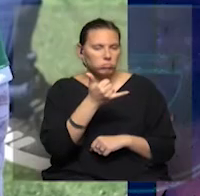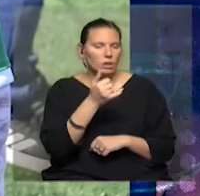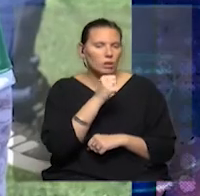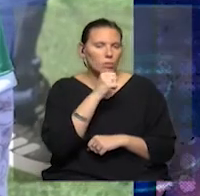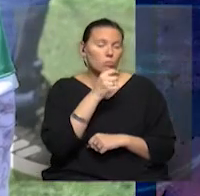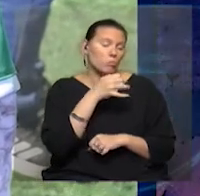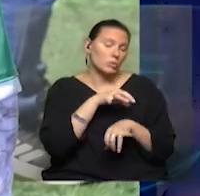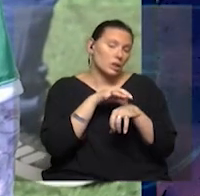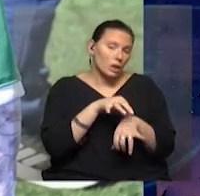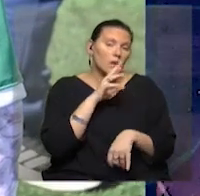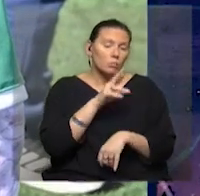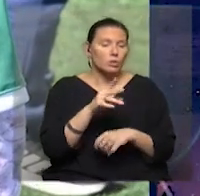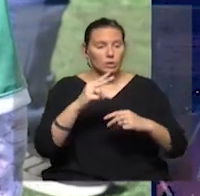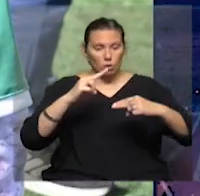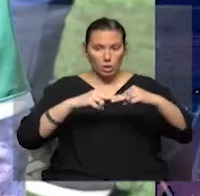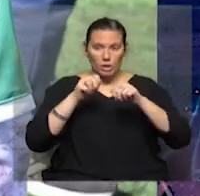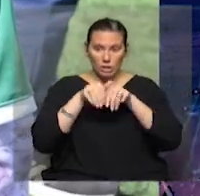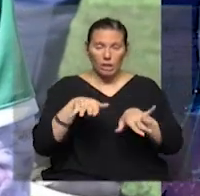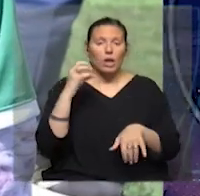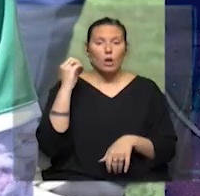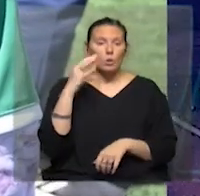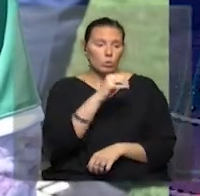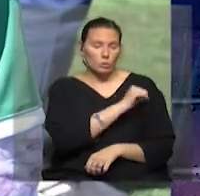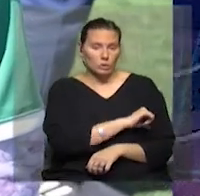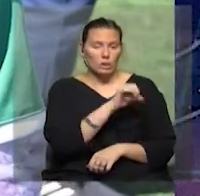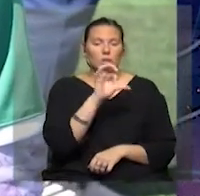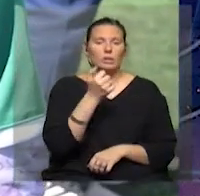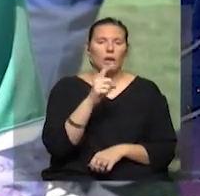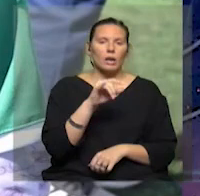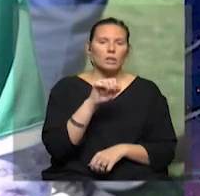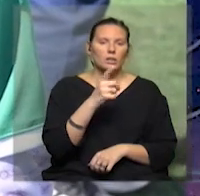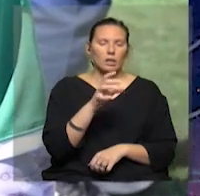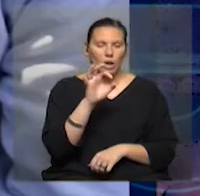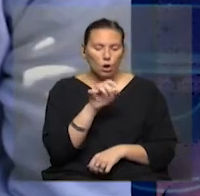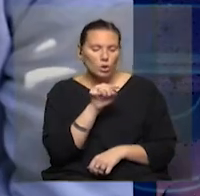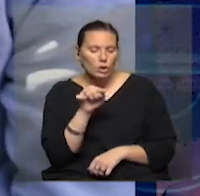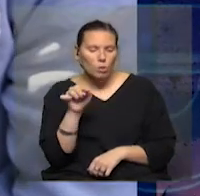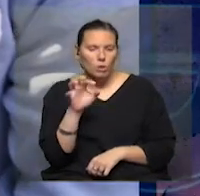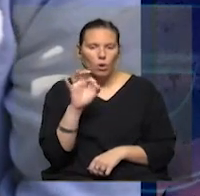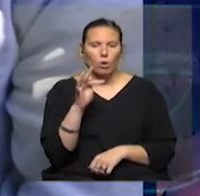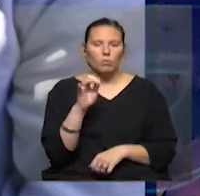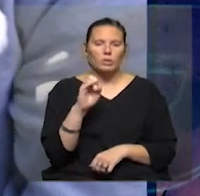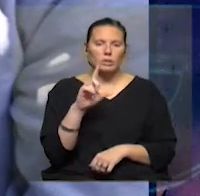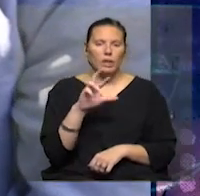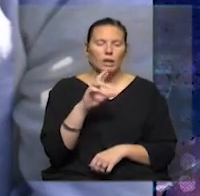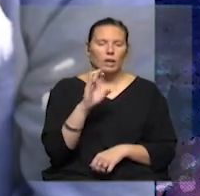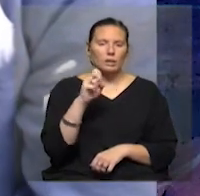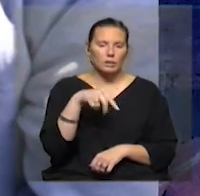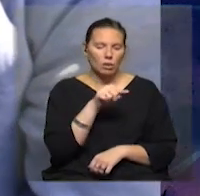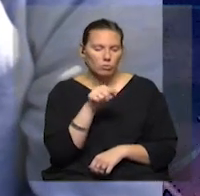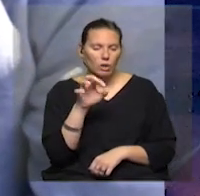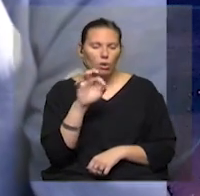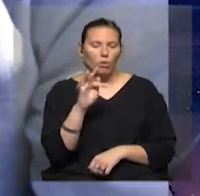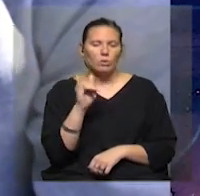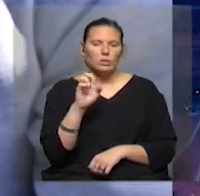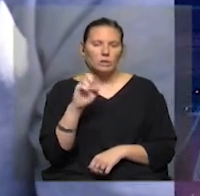no, en todas las redes, tanto del Club Sayago, que es Sayago-oficial, como Racing Oficial UI, en todas las redes para las de